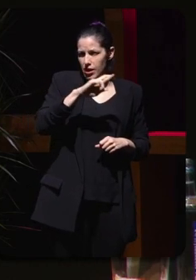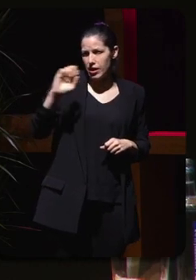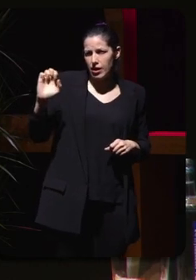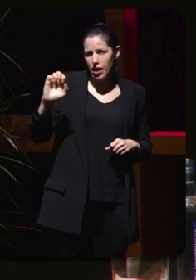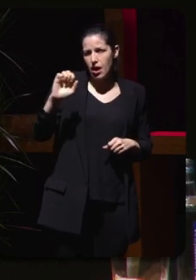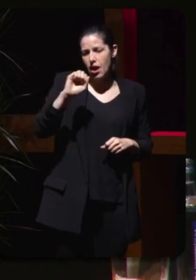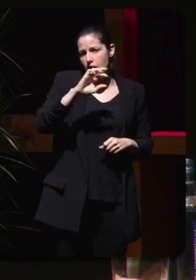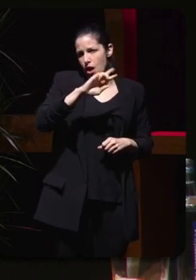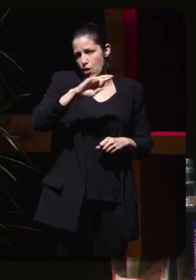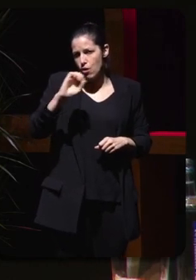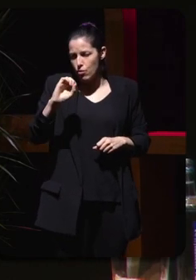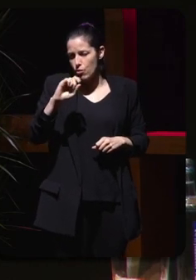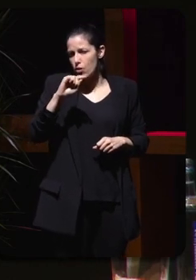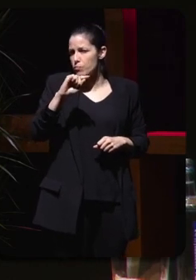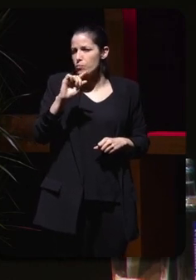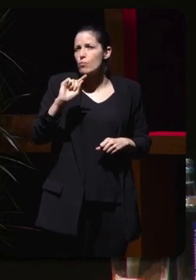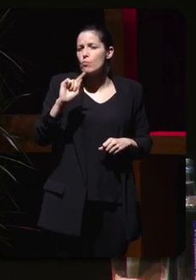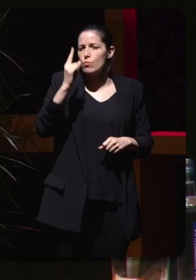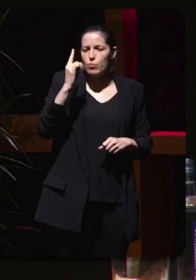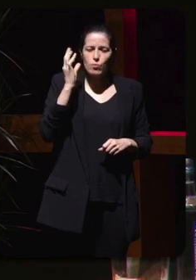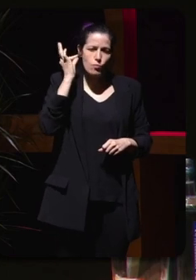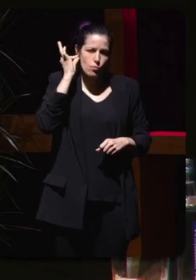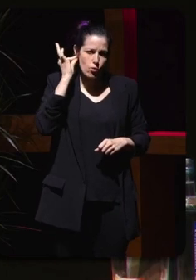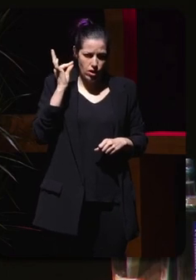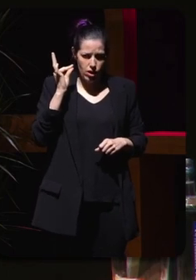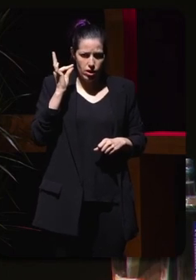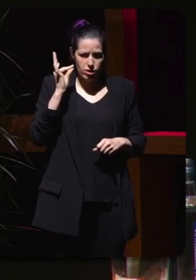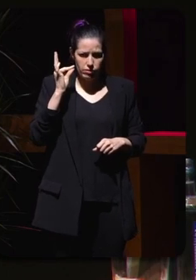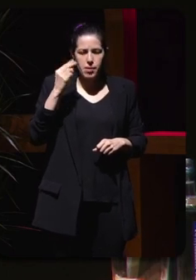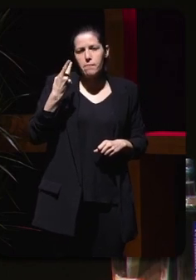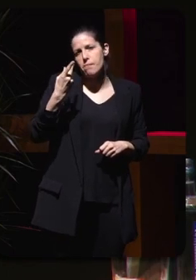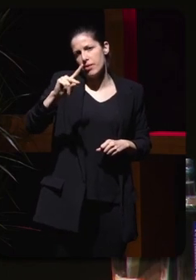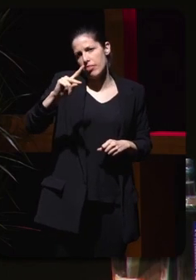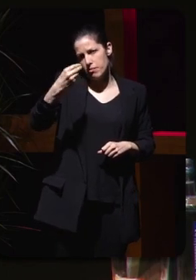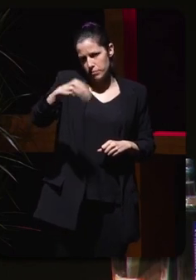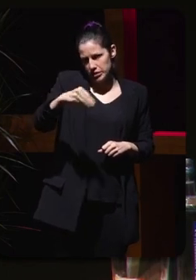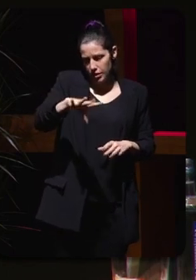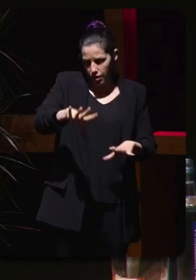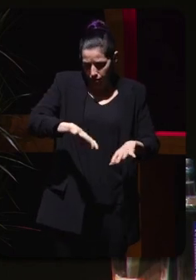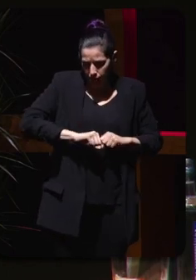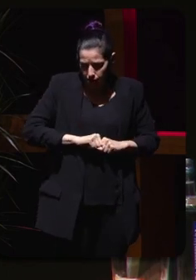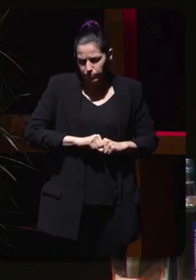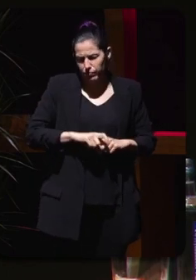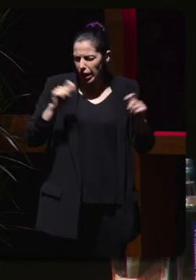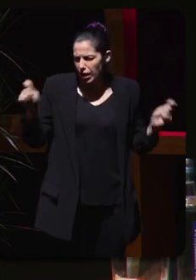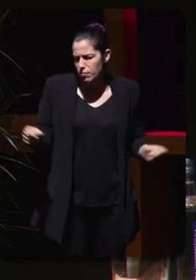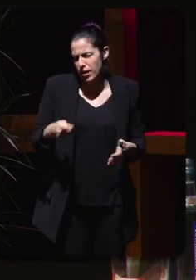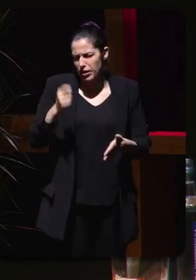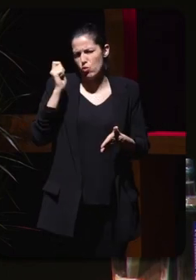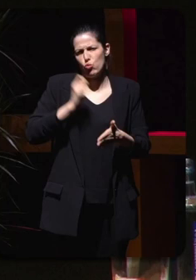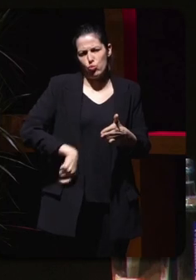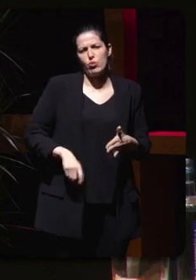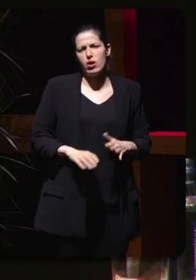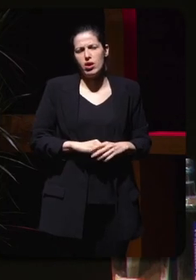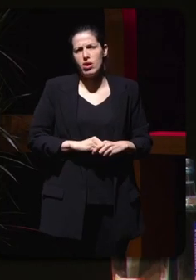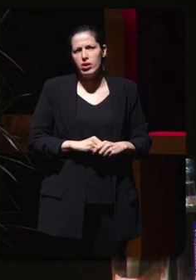que una mujer estaba para la vicepresidencia, ¿no? Y bueno, hubo una campaña pues muy dura, etcétera, pero